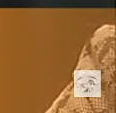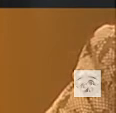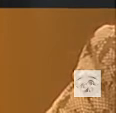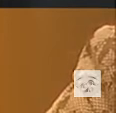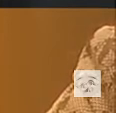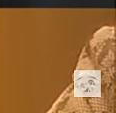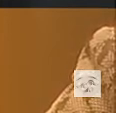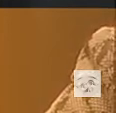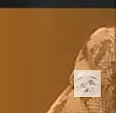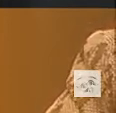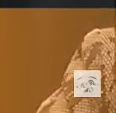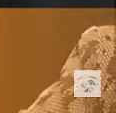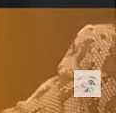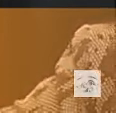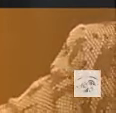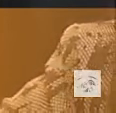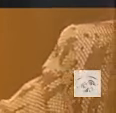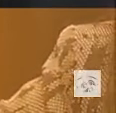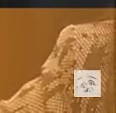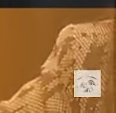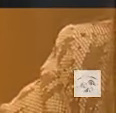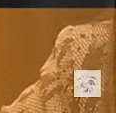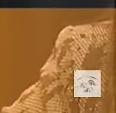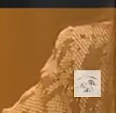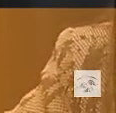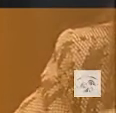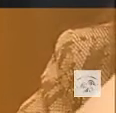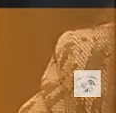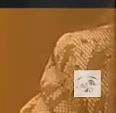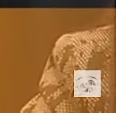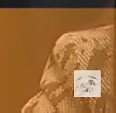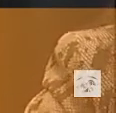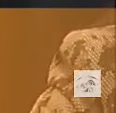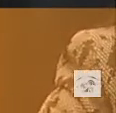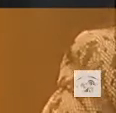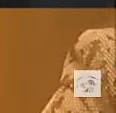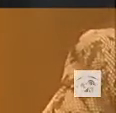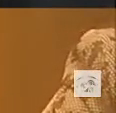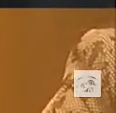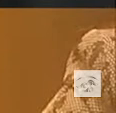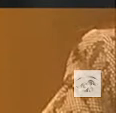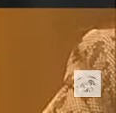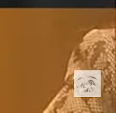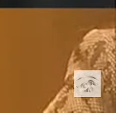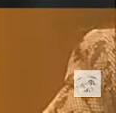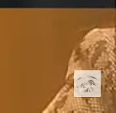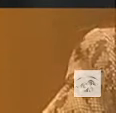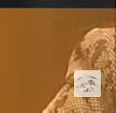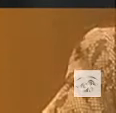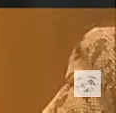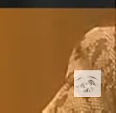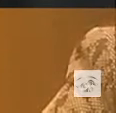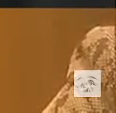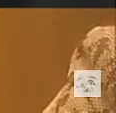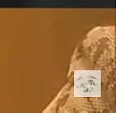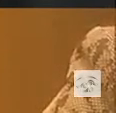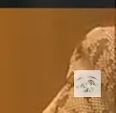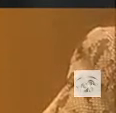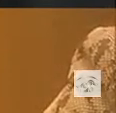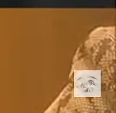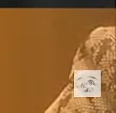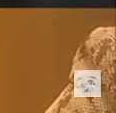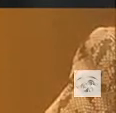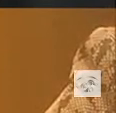common law. Es decir, que el amparo era no solo una garantía individual para la libertad personal, sino